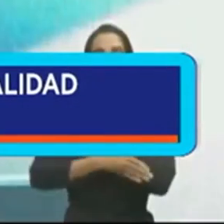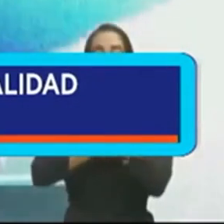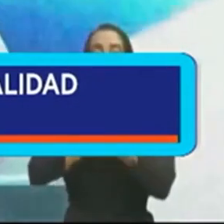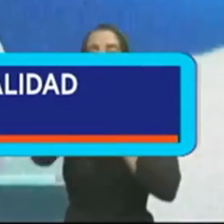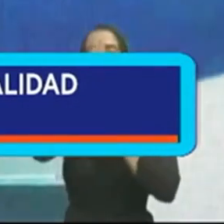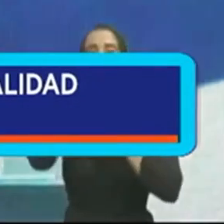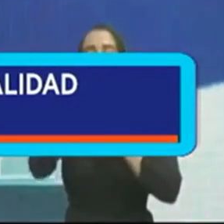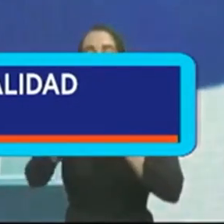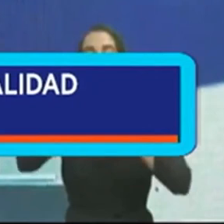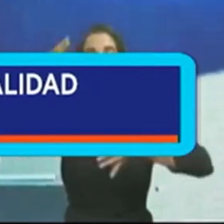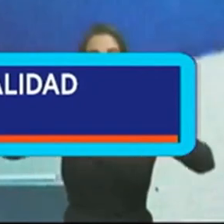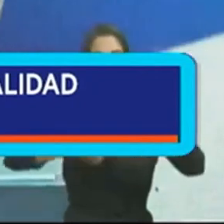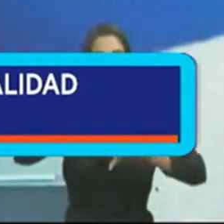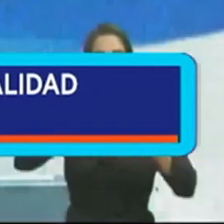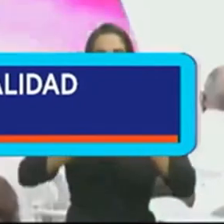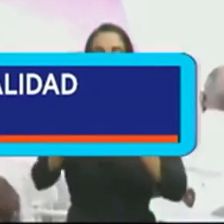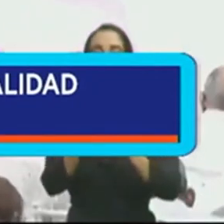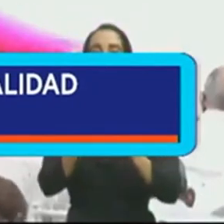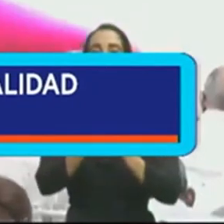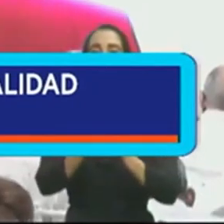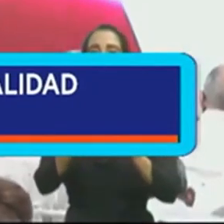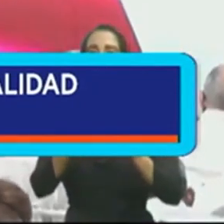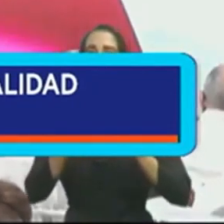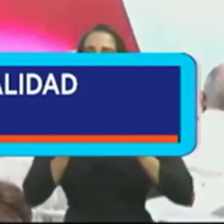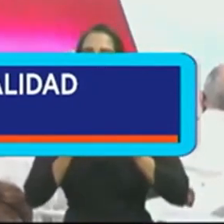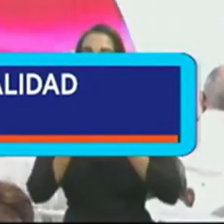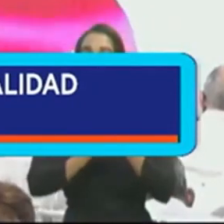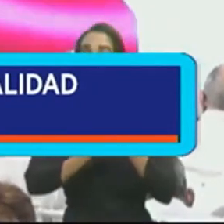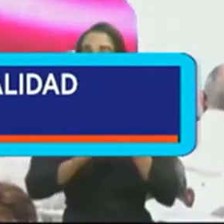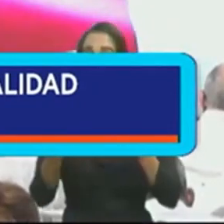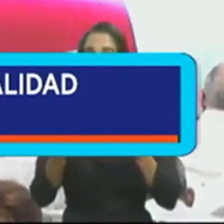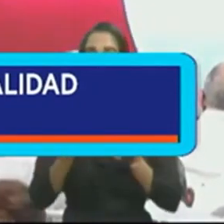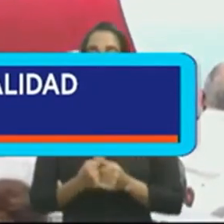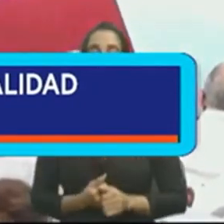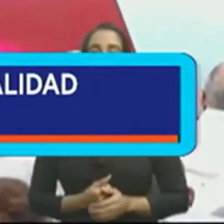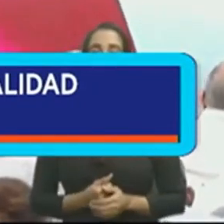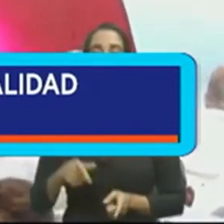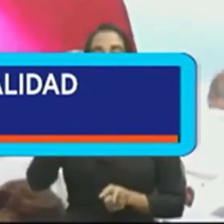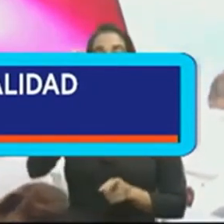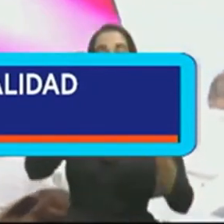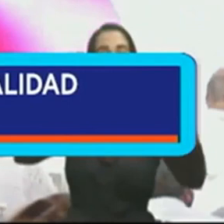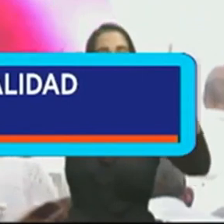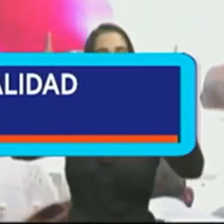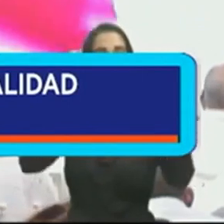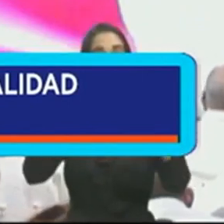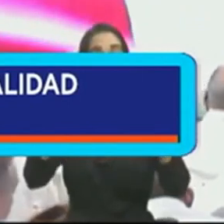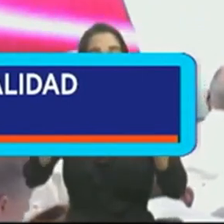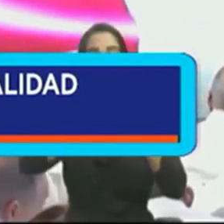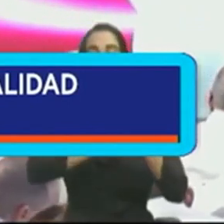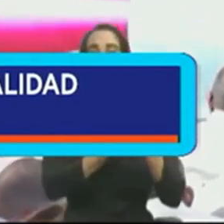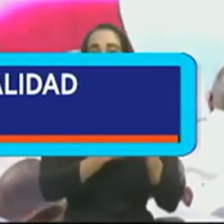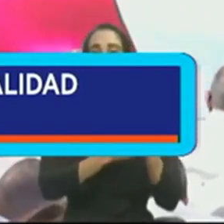además de ser justos, habíamos adquirido y habíamos firmado. Con este logro histórico que hoy ponemos en